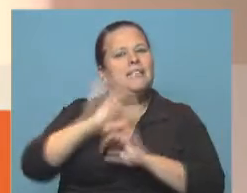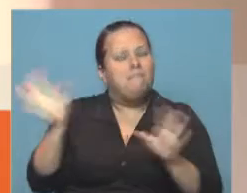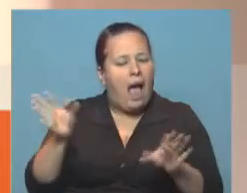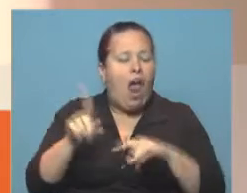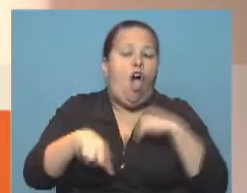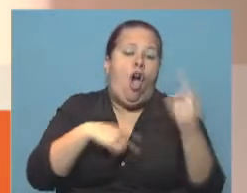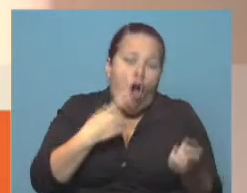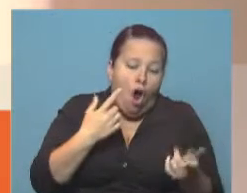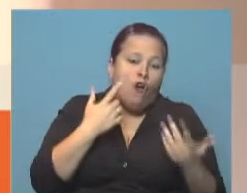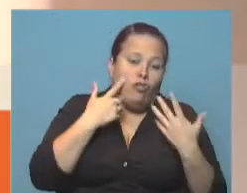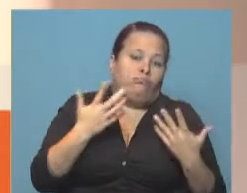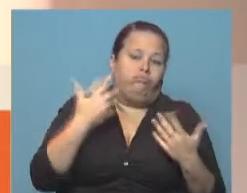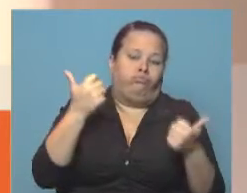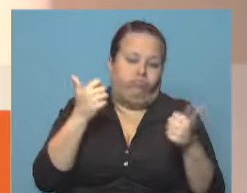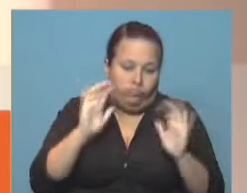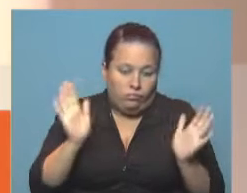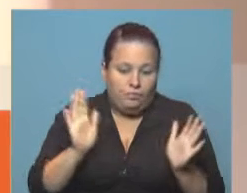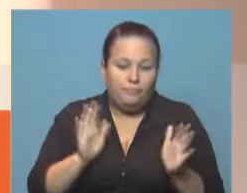y otros excelentes.